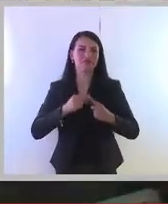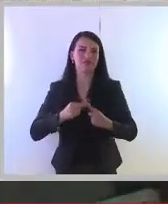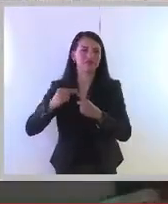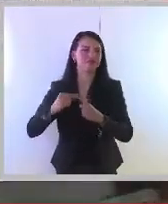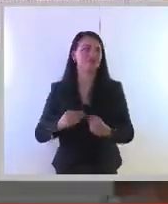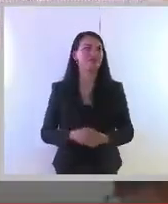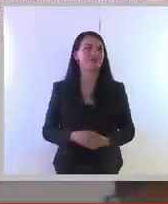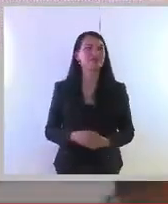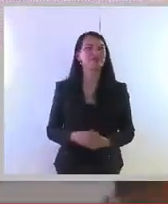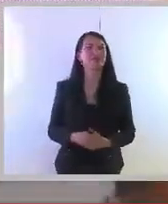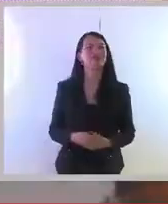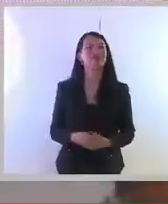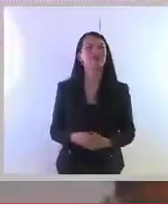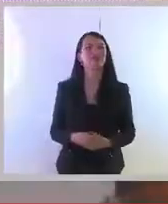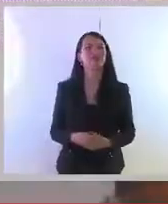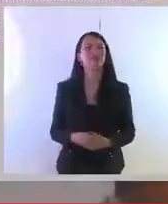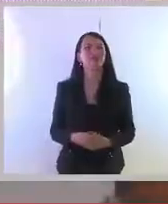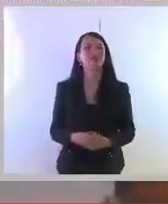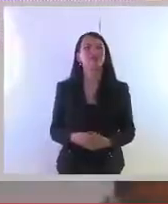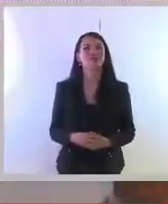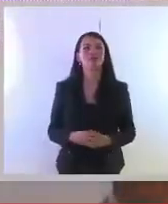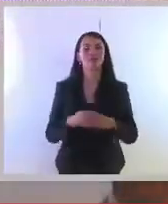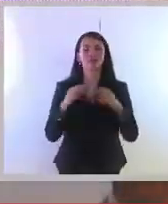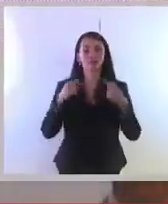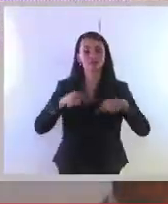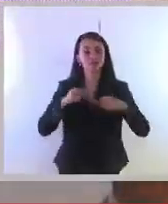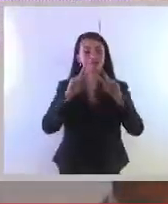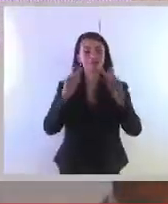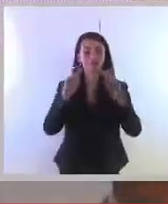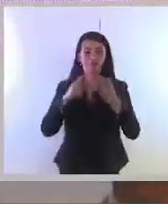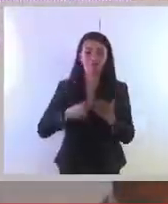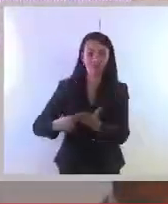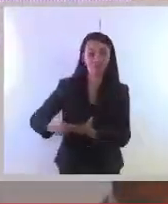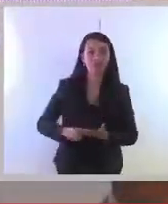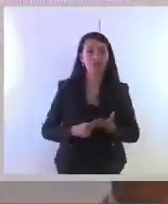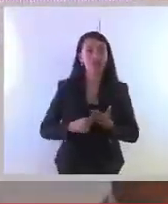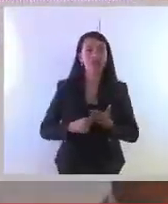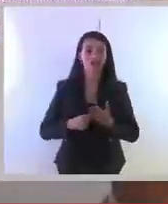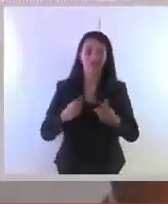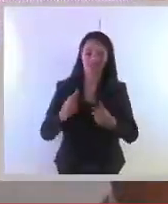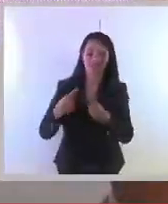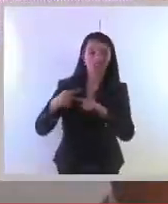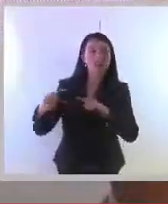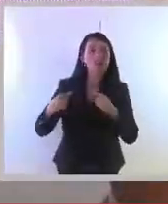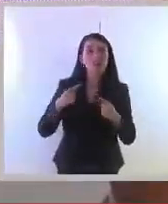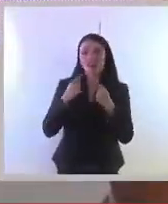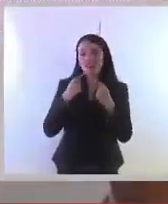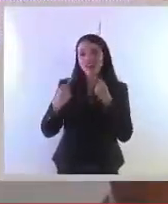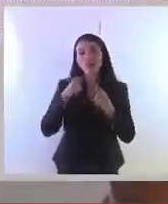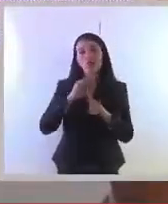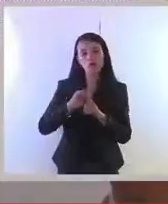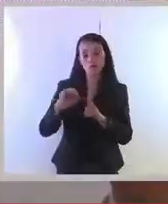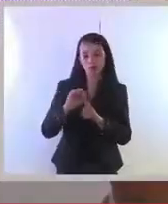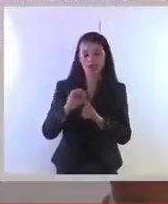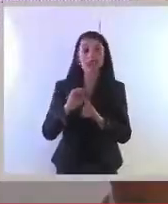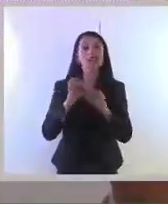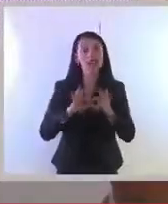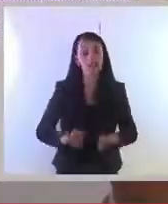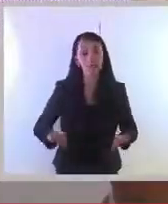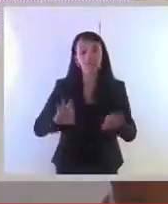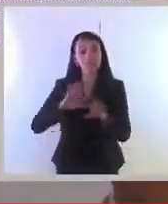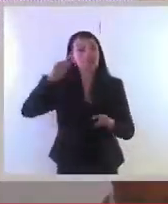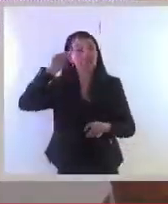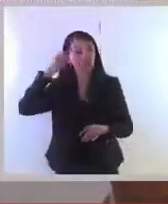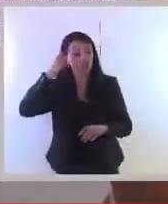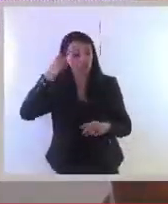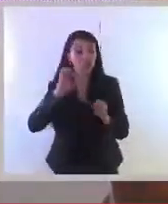Bueno, este tema del diálogo social es algo que es muy importante para el gobierno del cambio, porque obviamente